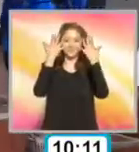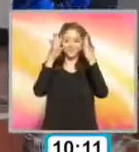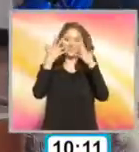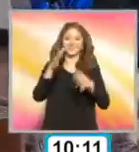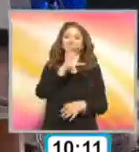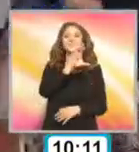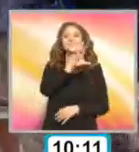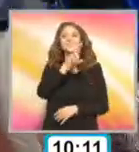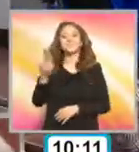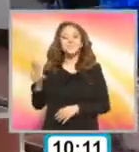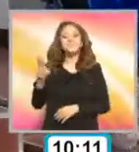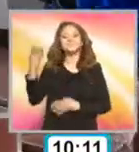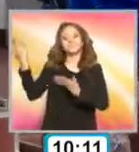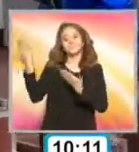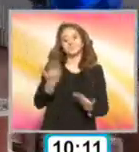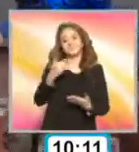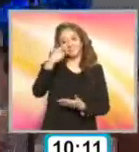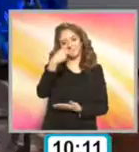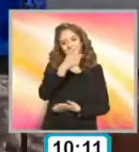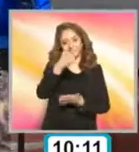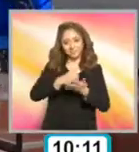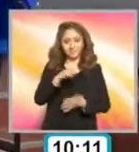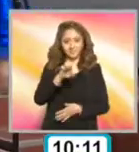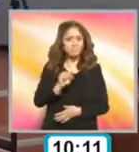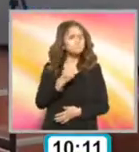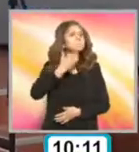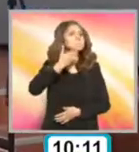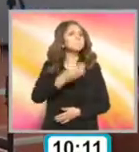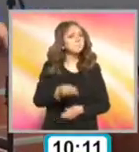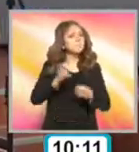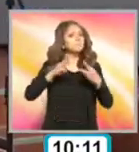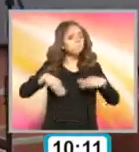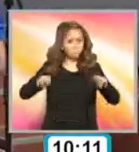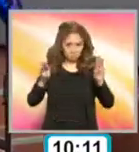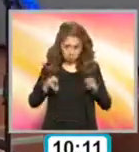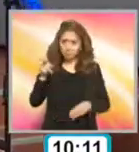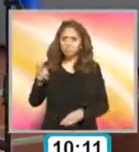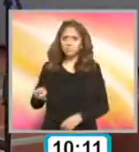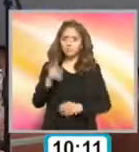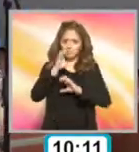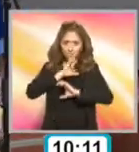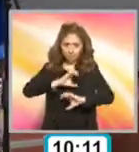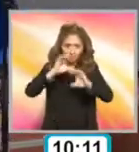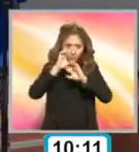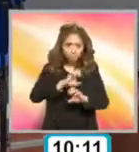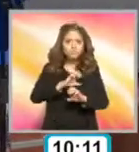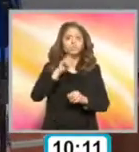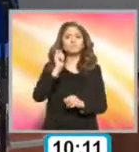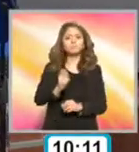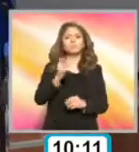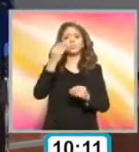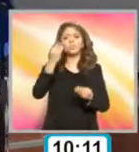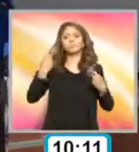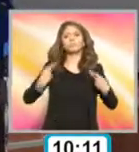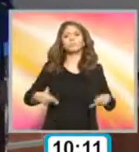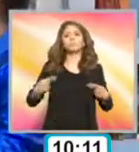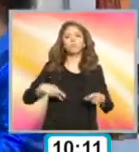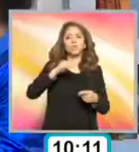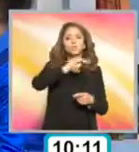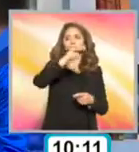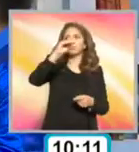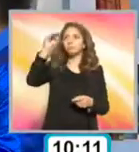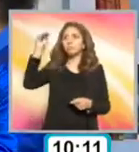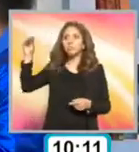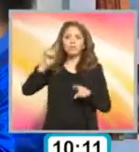Latinoamérica presente en tu ciudad es Los Ajenos, muchachos, muy bien. Este tema de verdad les ha dado pues mucho de qué hablar en diferentes medios de